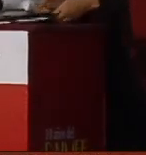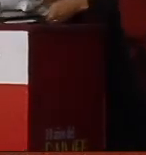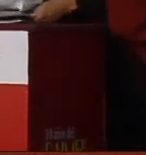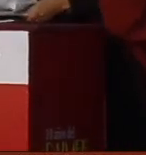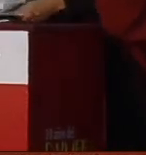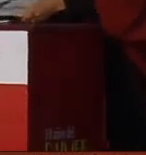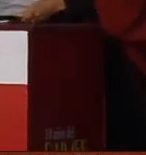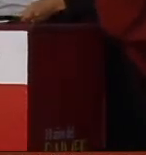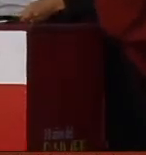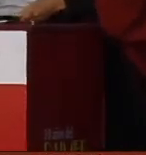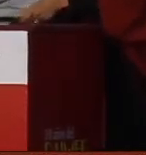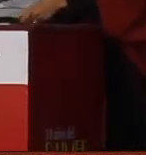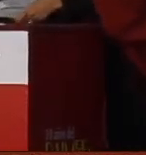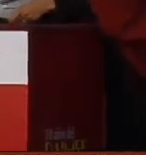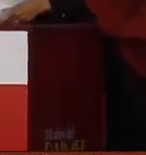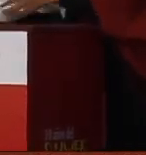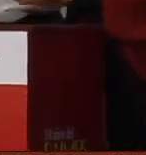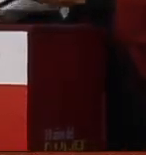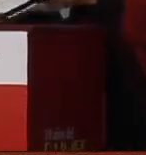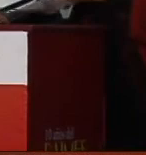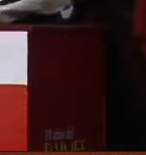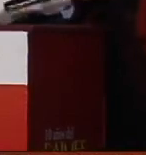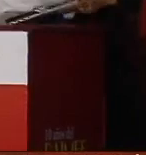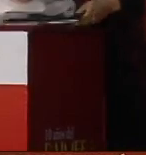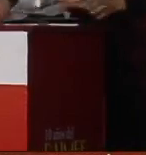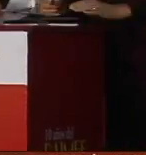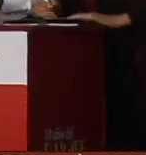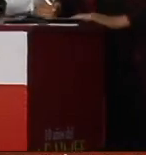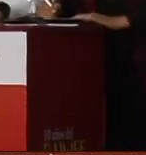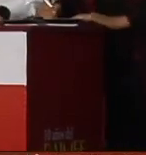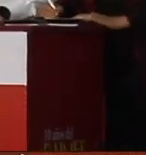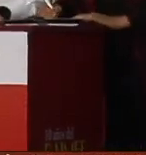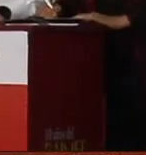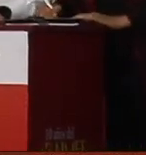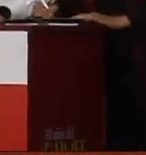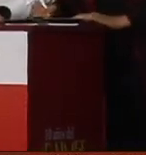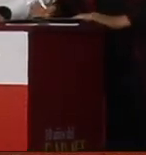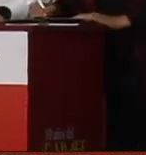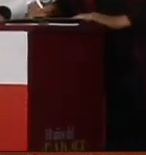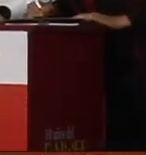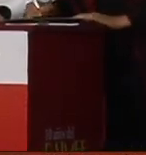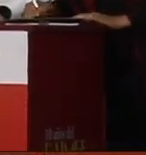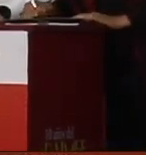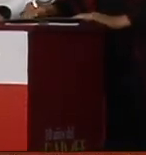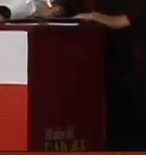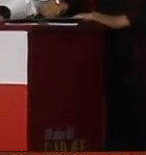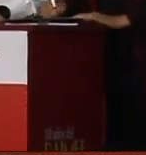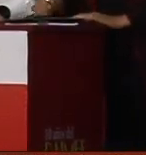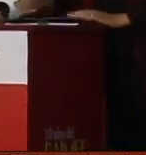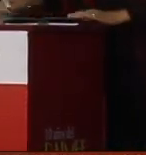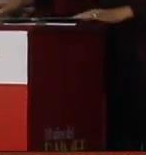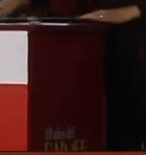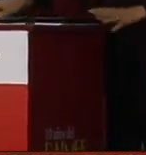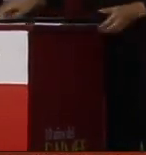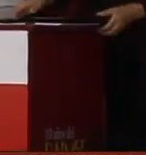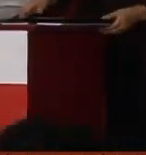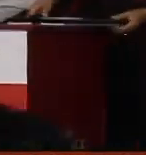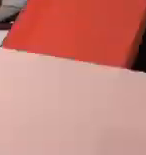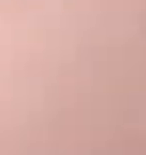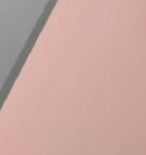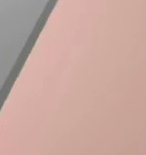Gobierno Empoderamiento de las Mujeres para la Prevención. Dijo que el género no debe significar diferencia de derechos.